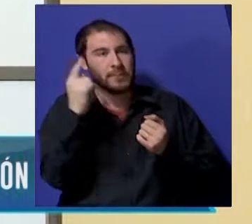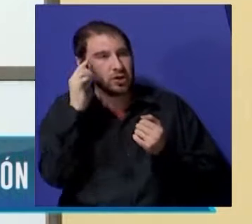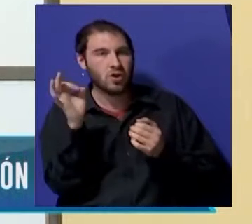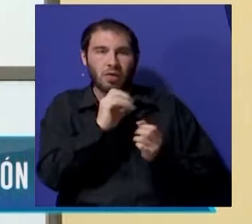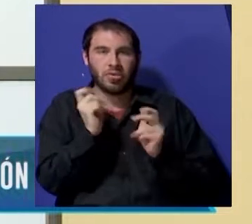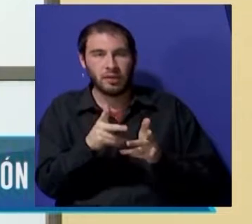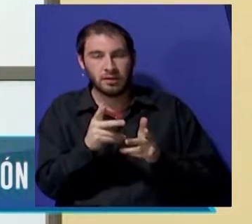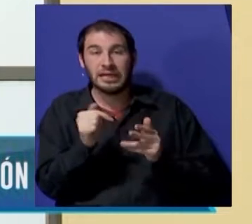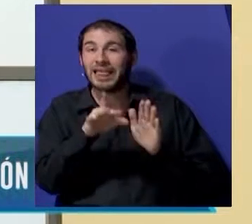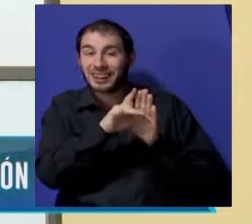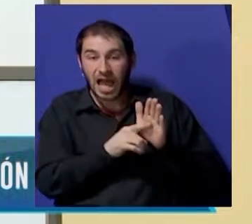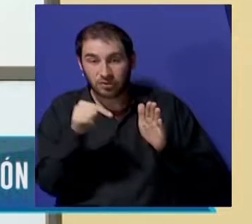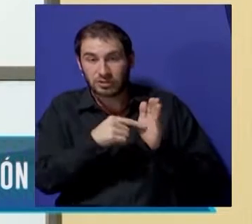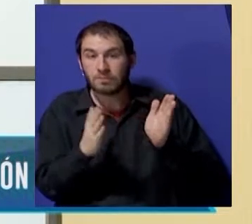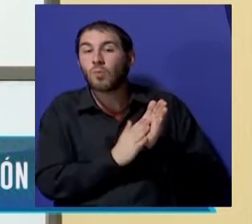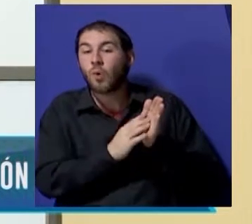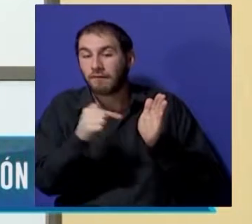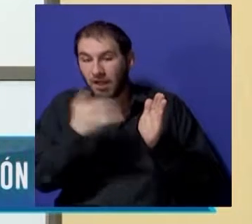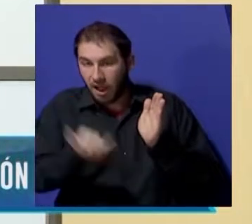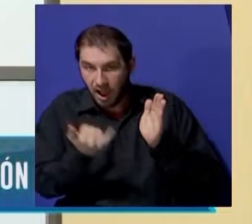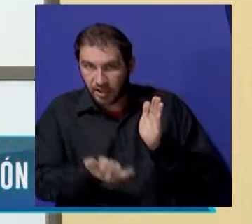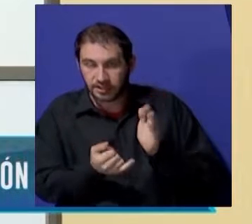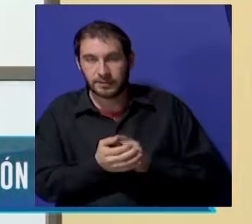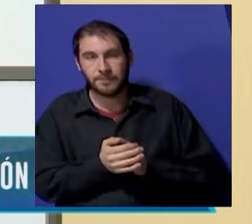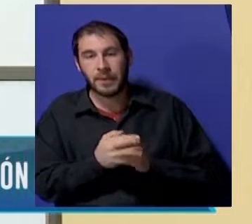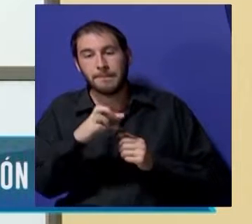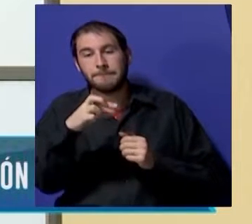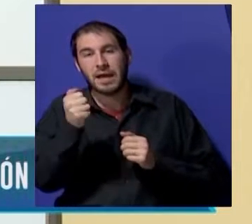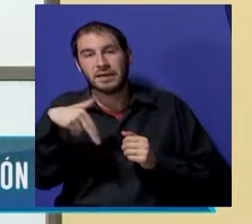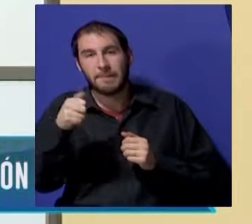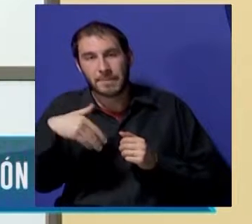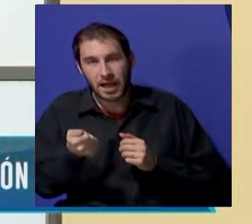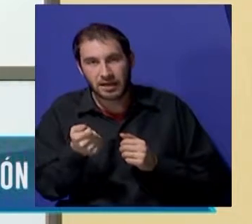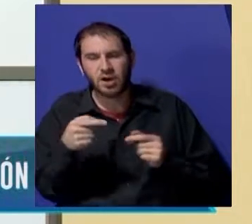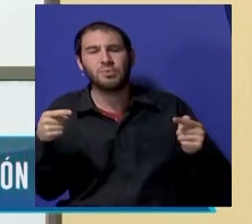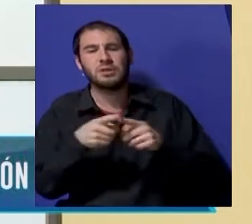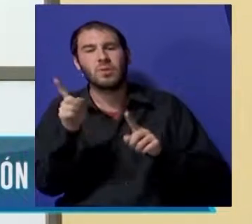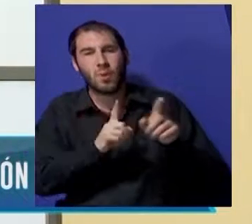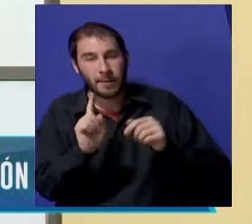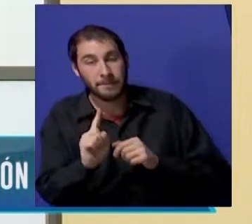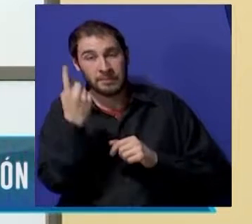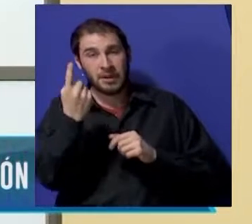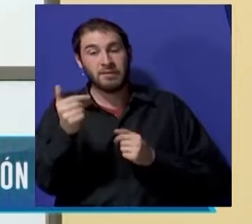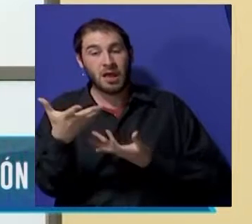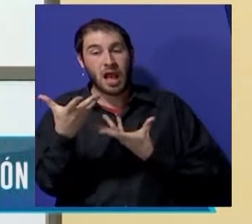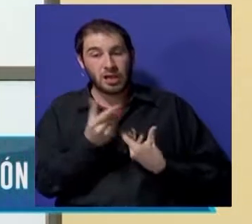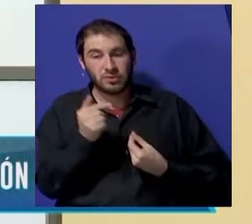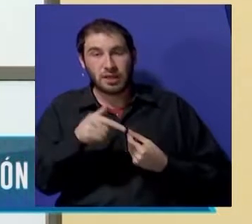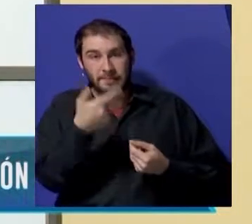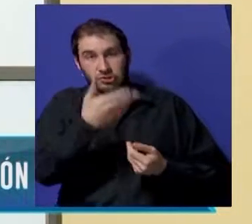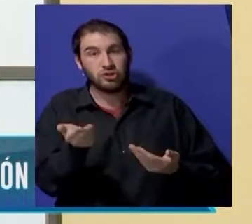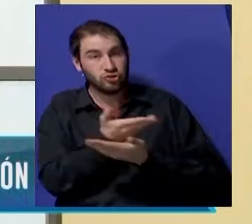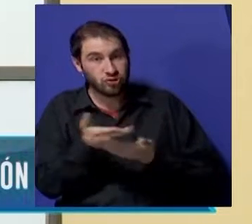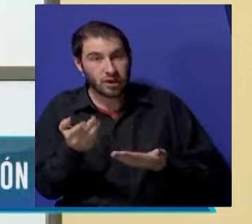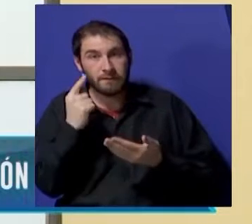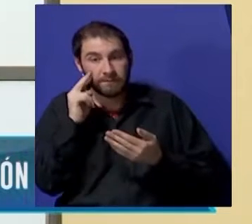diga, está el dato detrás que sustenta esta crónica. El Panama Paper lo que hace es, por primera vez nos permitió a todos